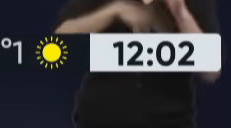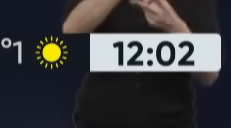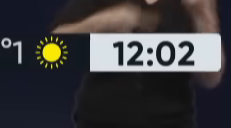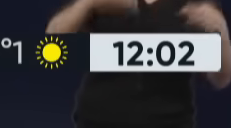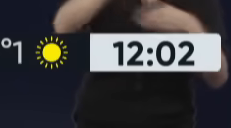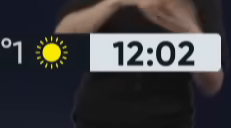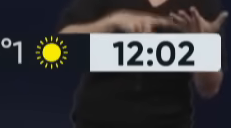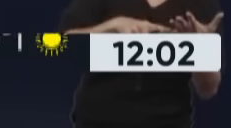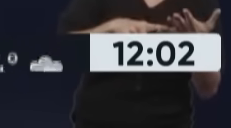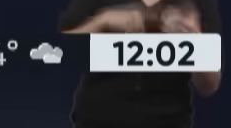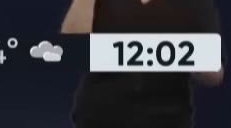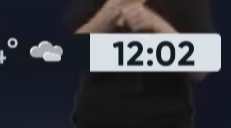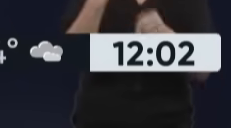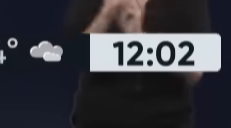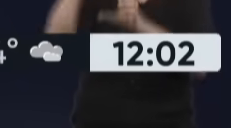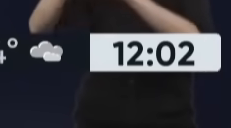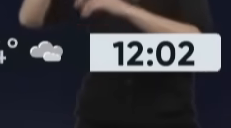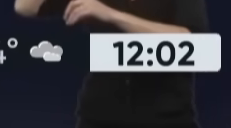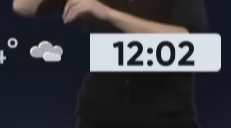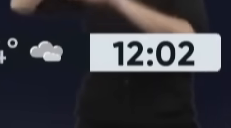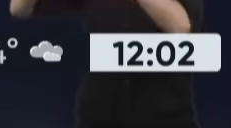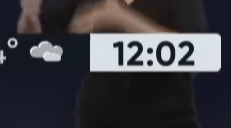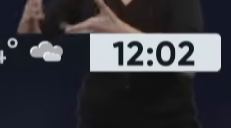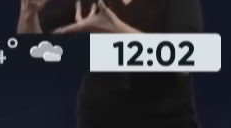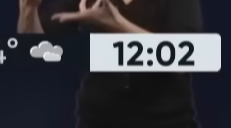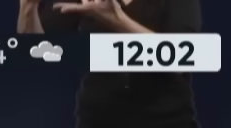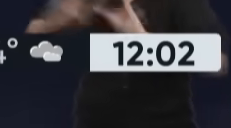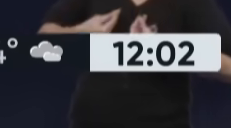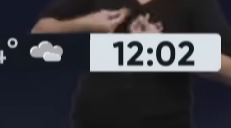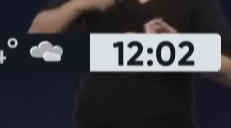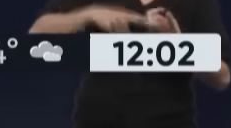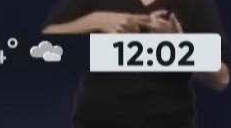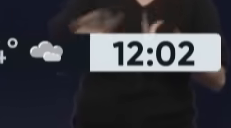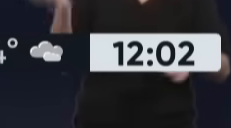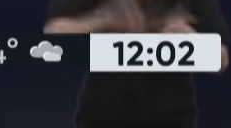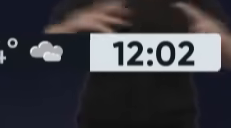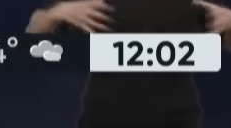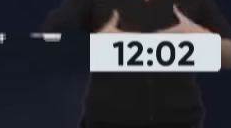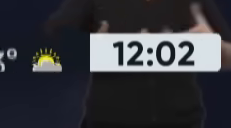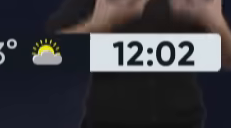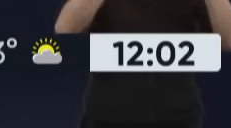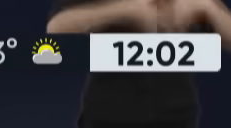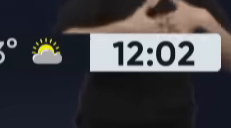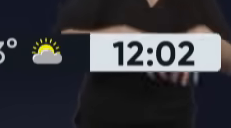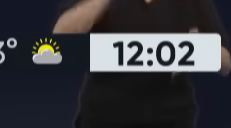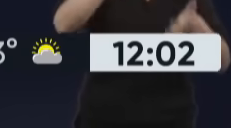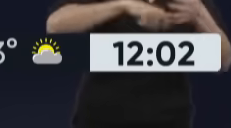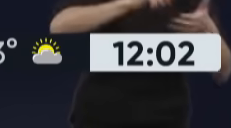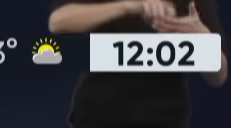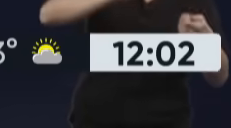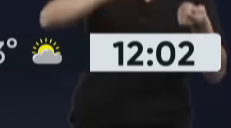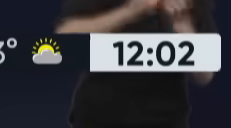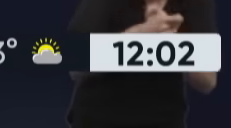en el Congreso, modificamos, corregimos, volvimos a enviar y a pesar de tener poca